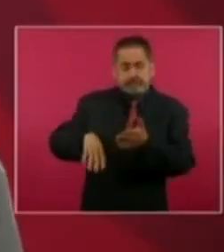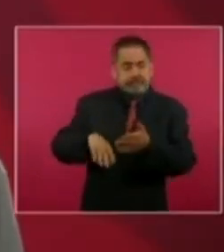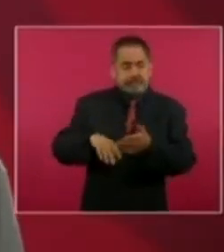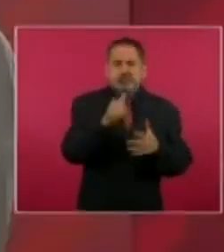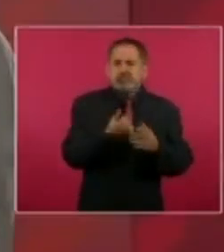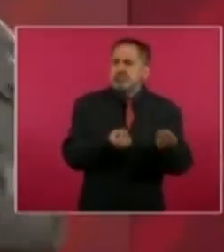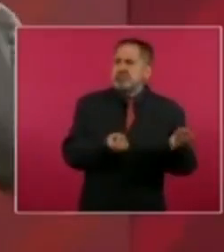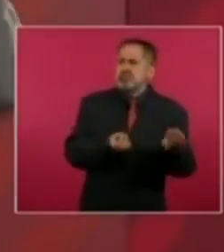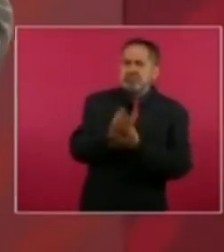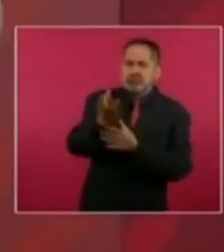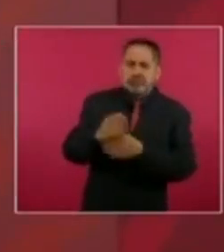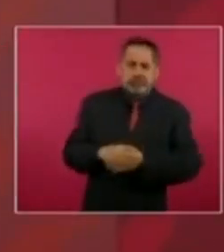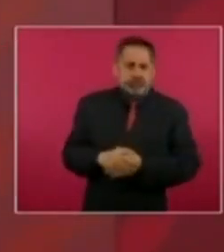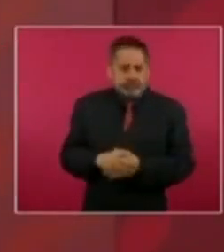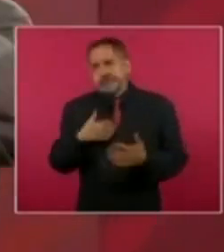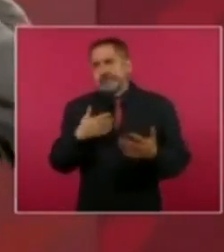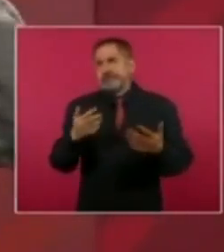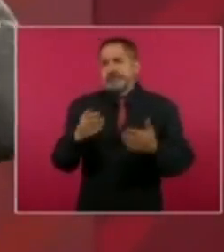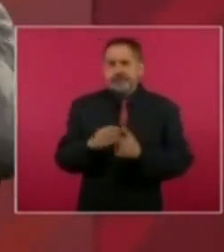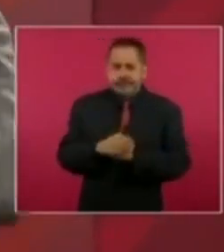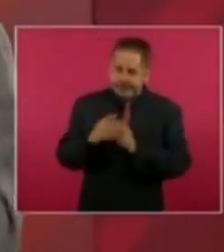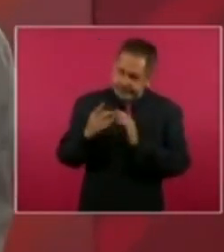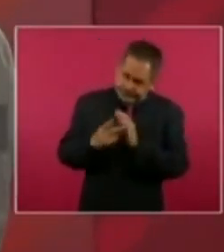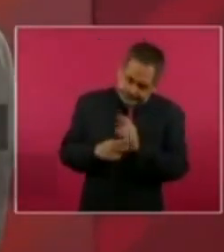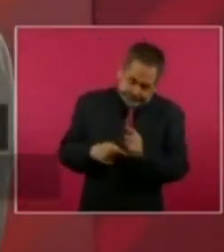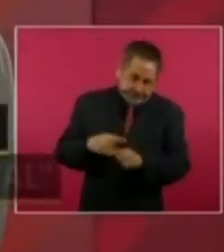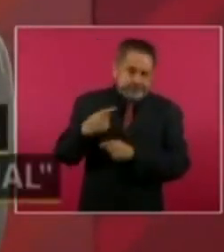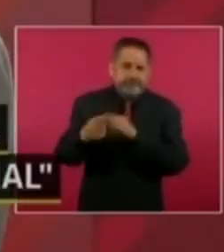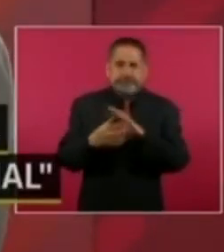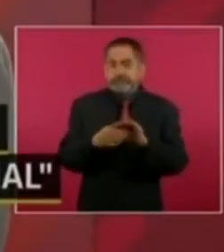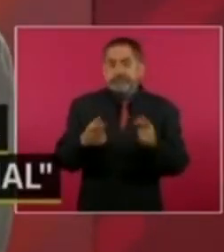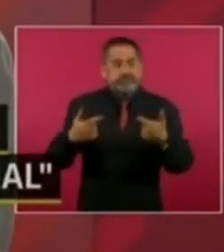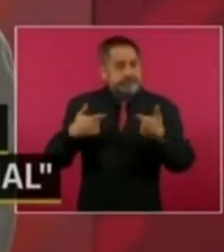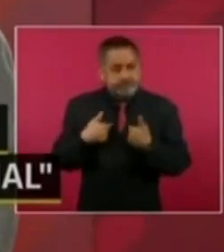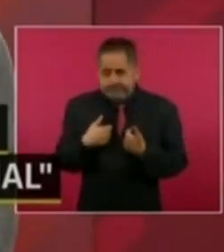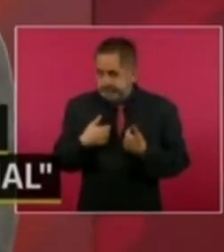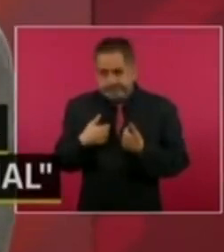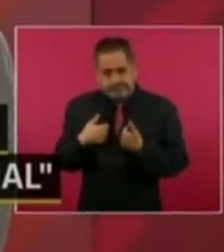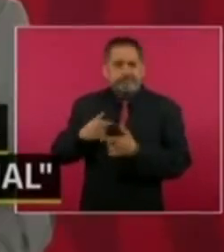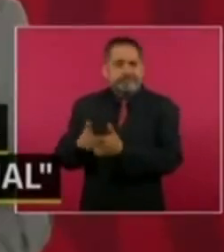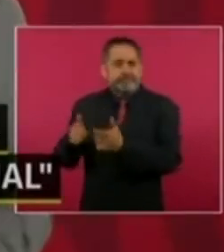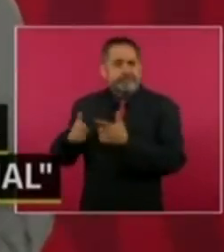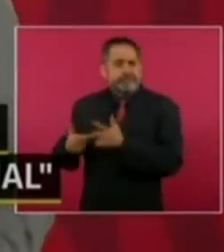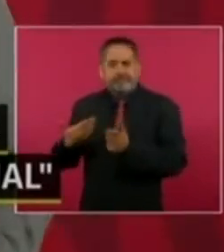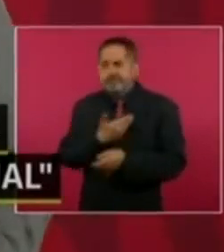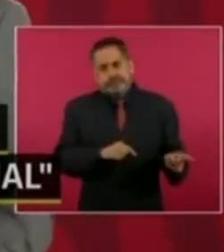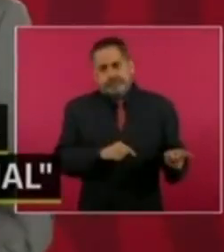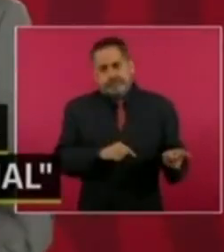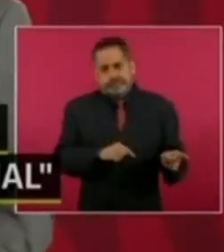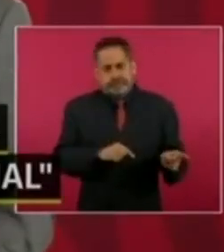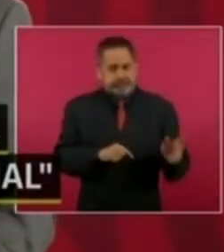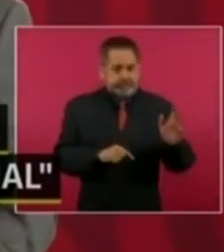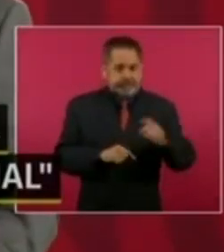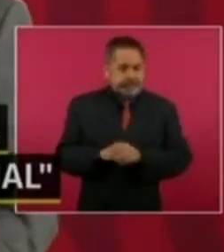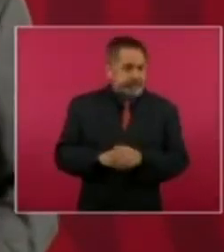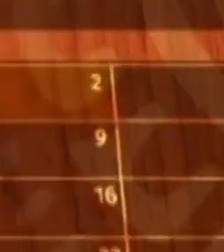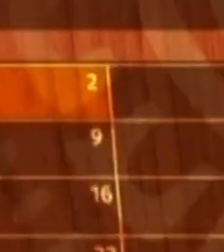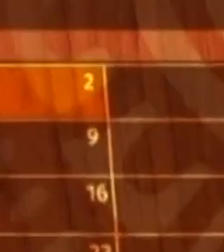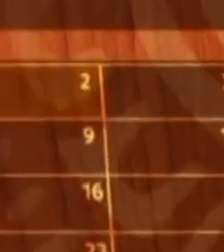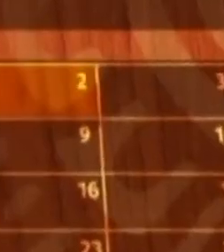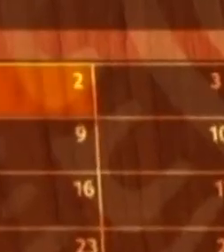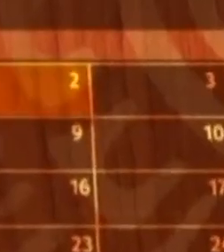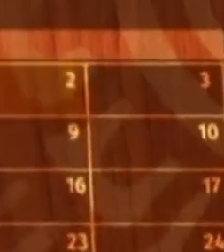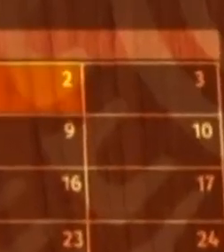prisión preventiva, voy a tener que repetir. Pues no fuimos nosotros, fue el juez, fue el Poder